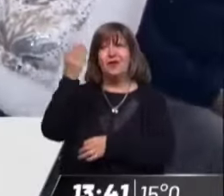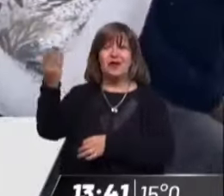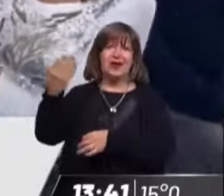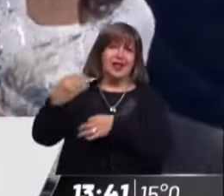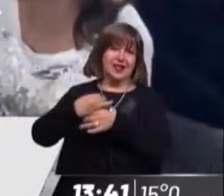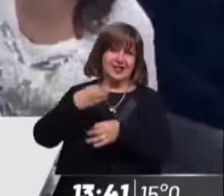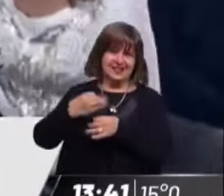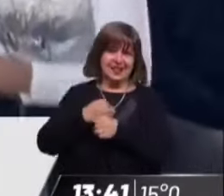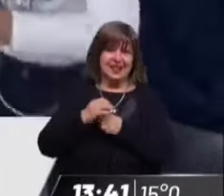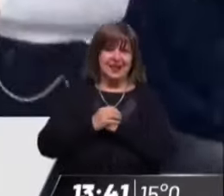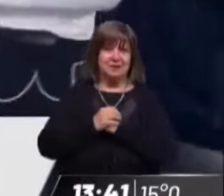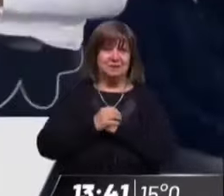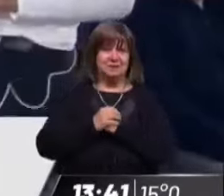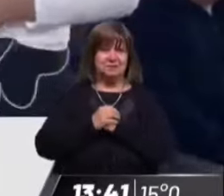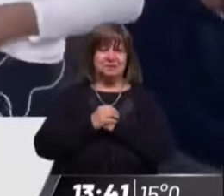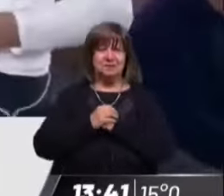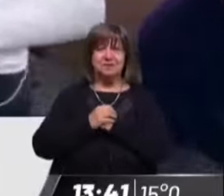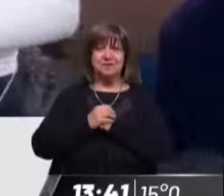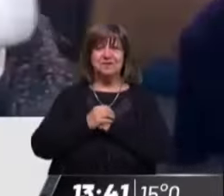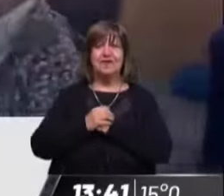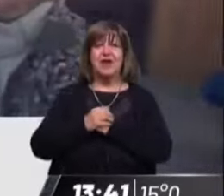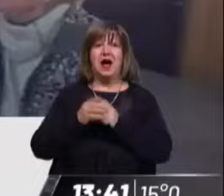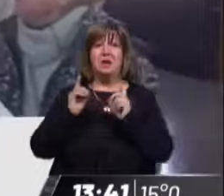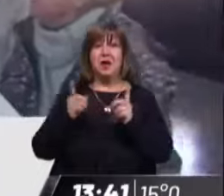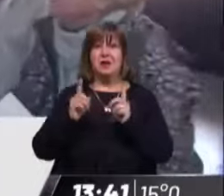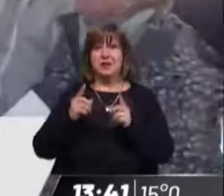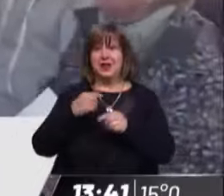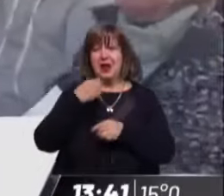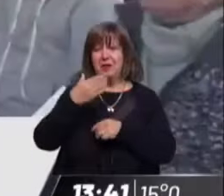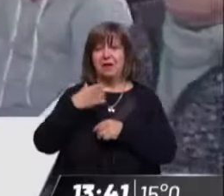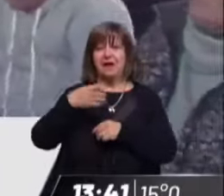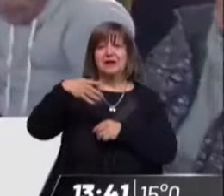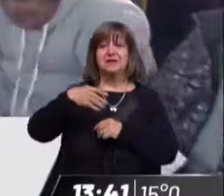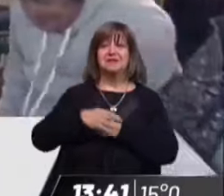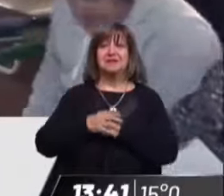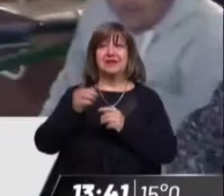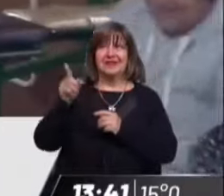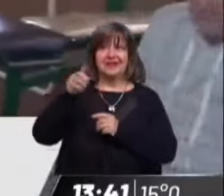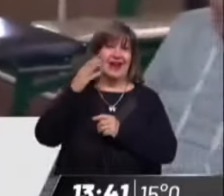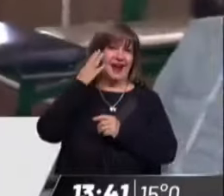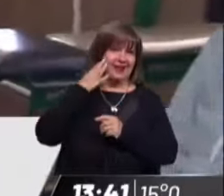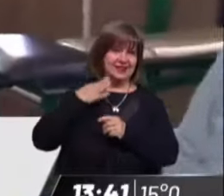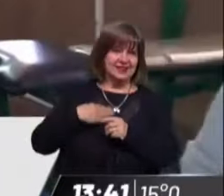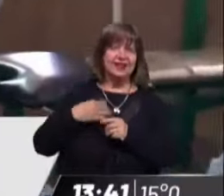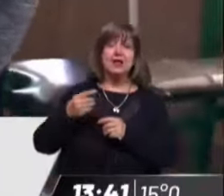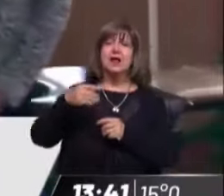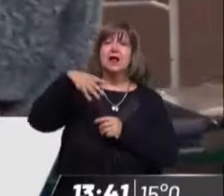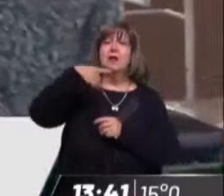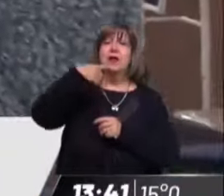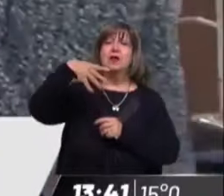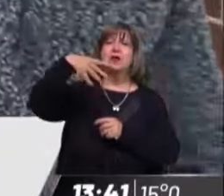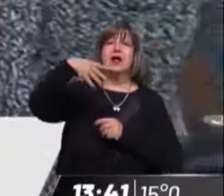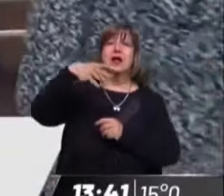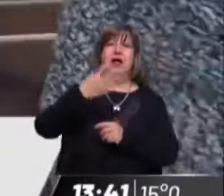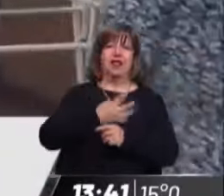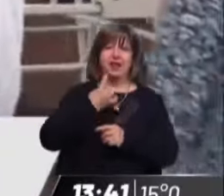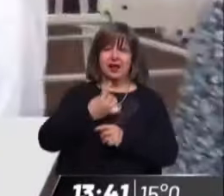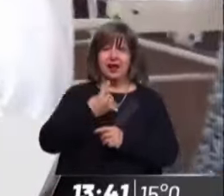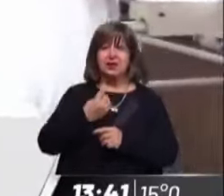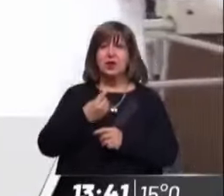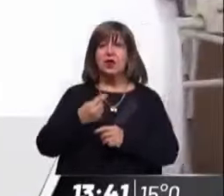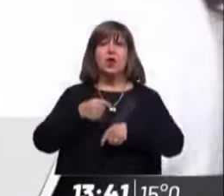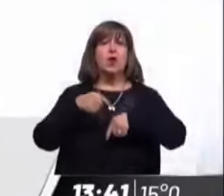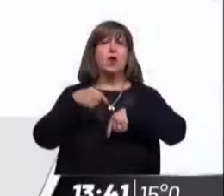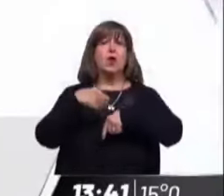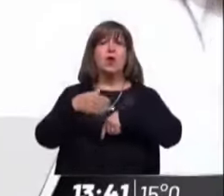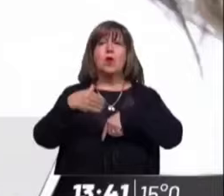linda. Por acá está la profe. Bueno, Marcelo, bueno, preguntarle eso. ¿Qué se hace y a partir de cuándo hay que